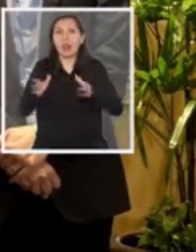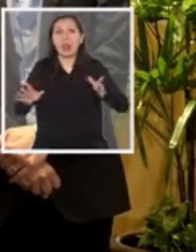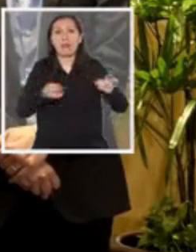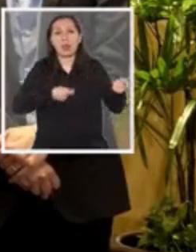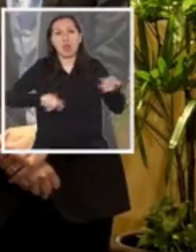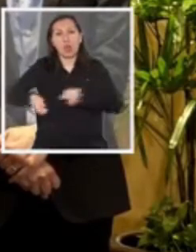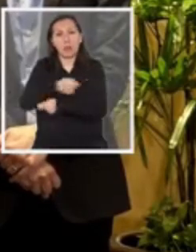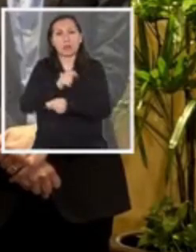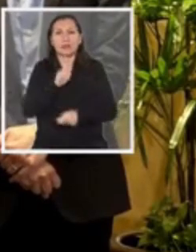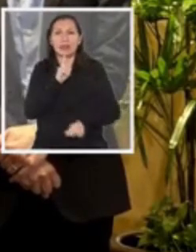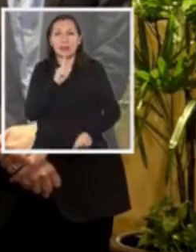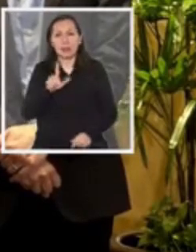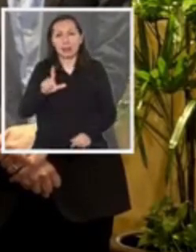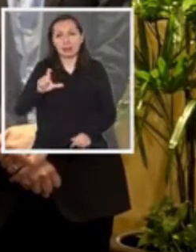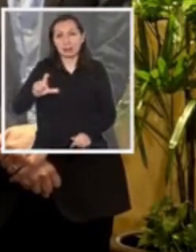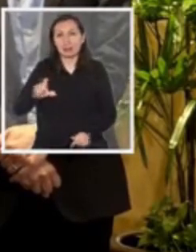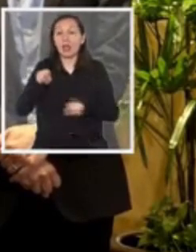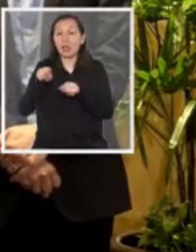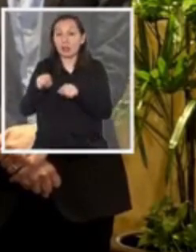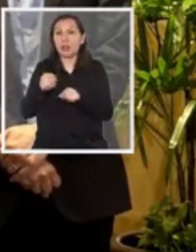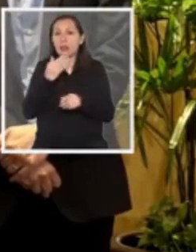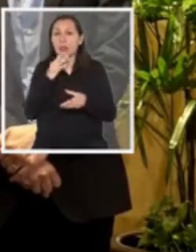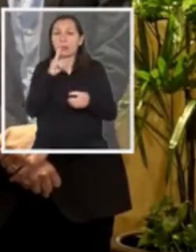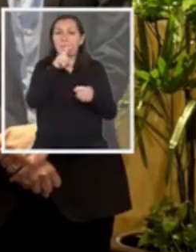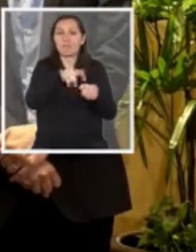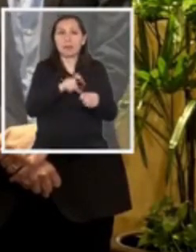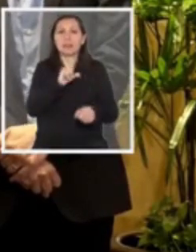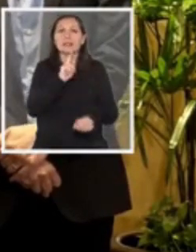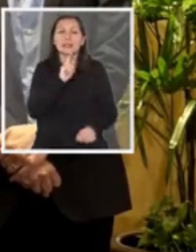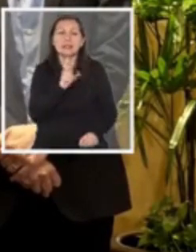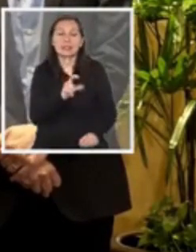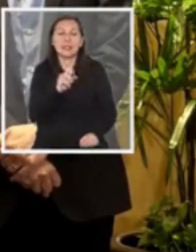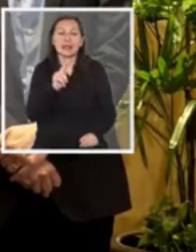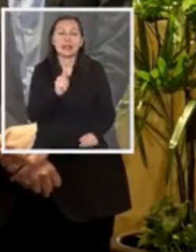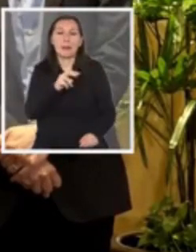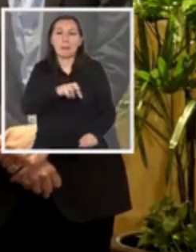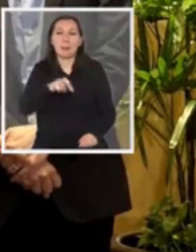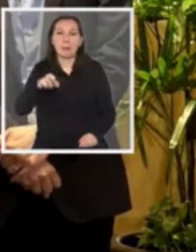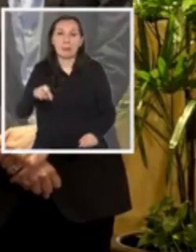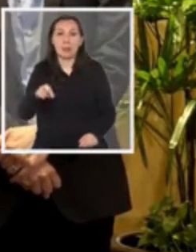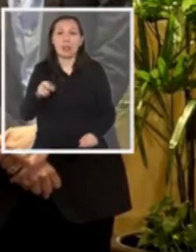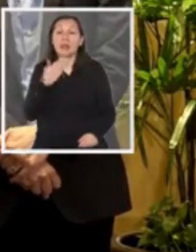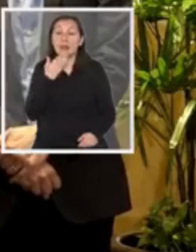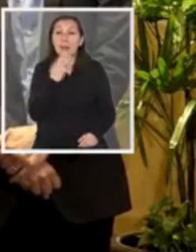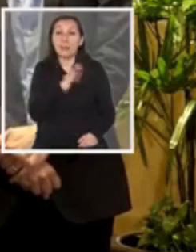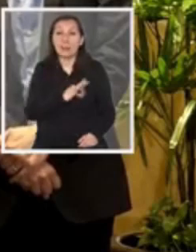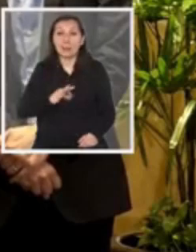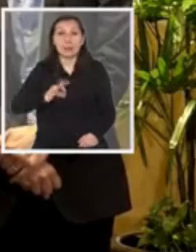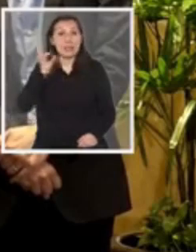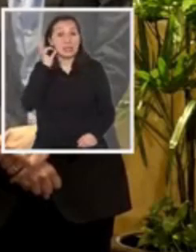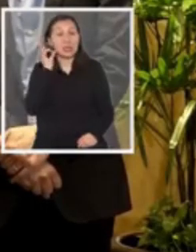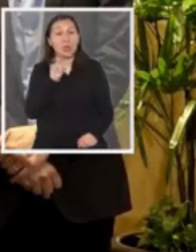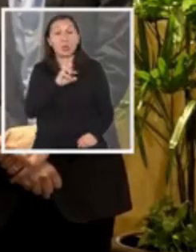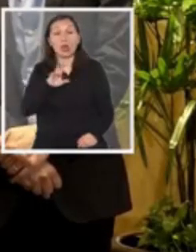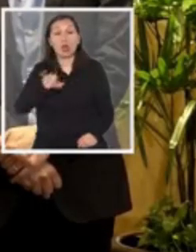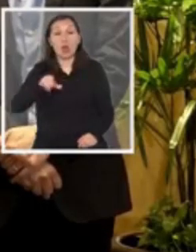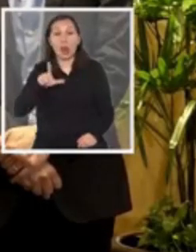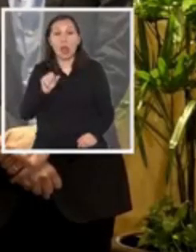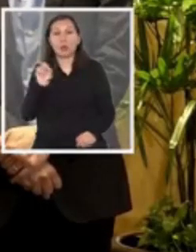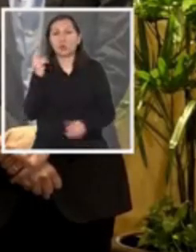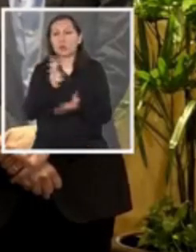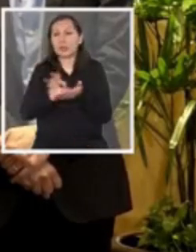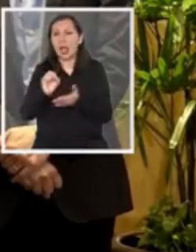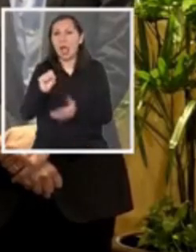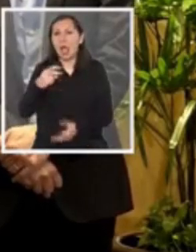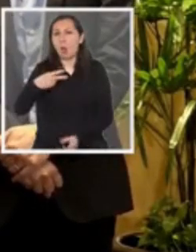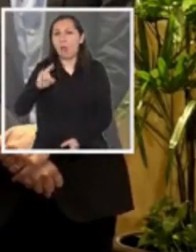comercio de hace mucho tiempo y que también es parte del CPTPP. Del mismo modo, durante la jornada, nuestra canciller Antonio Urrejola y el subsecretario Ahumada se